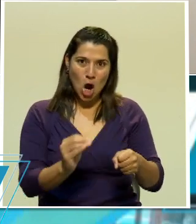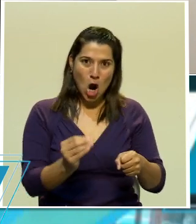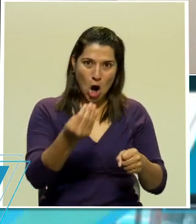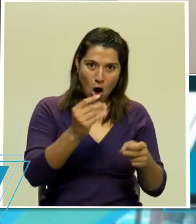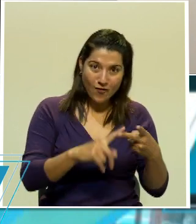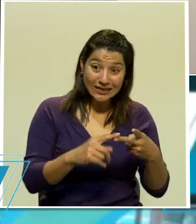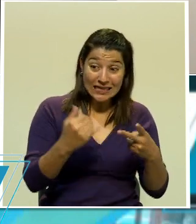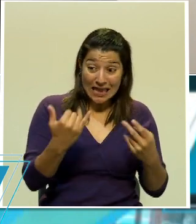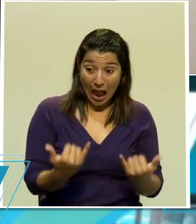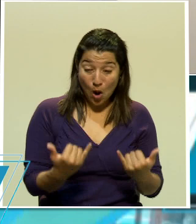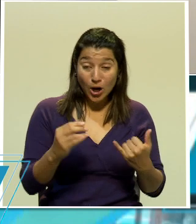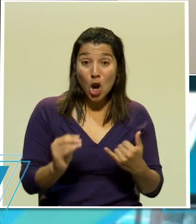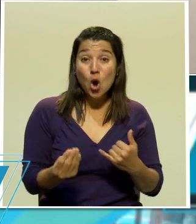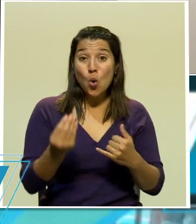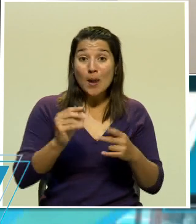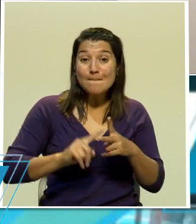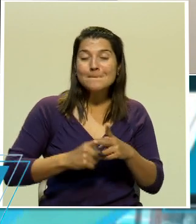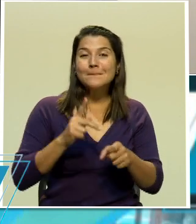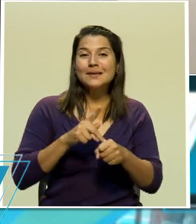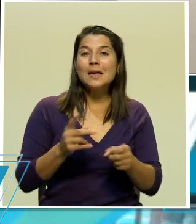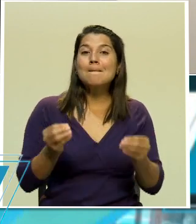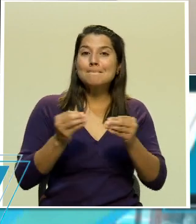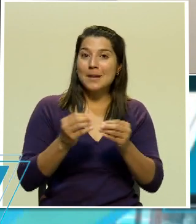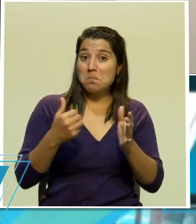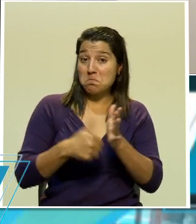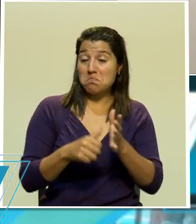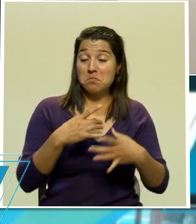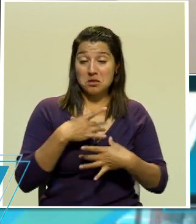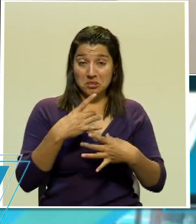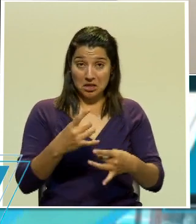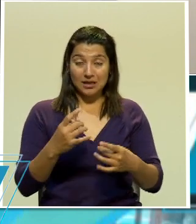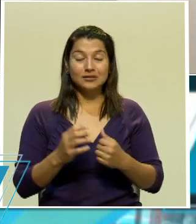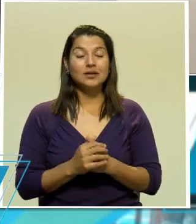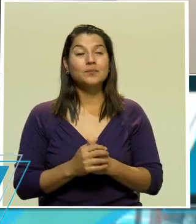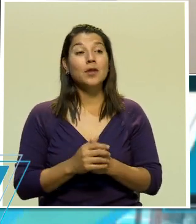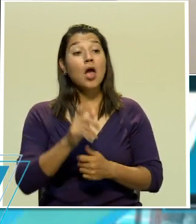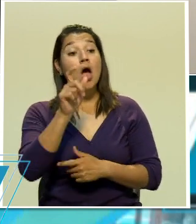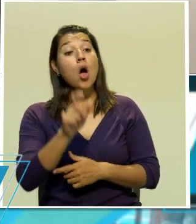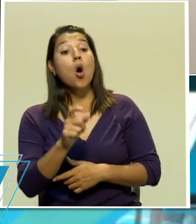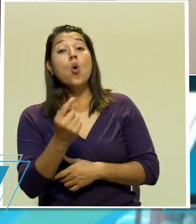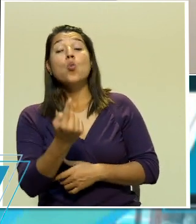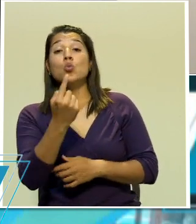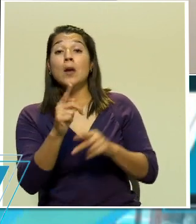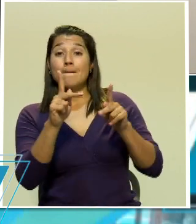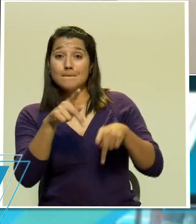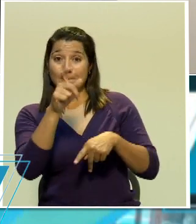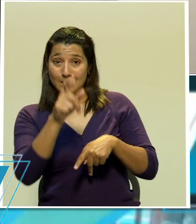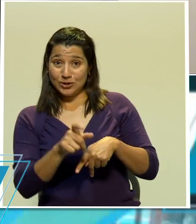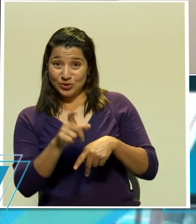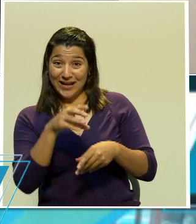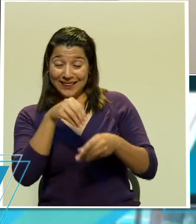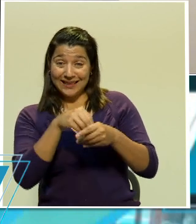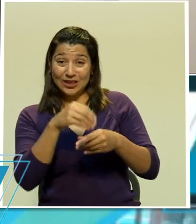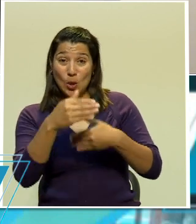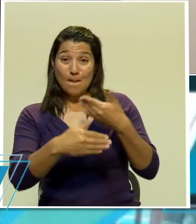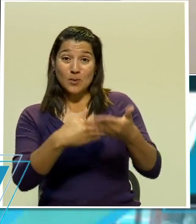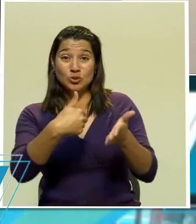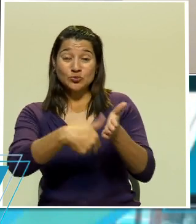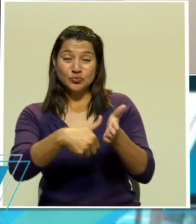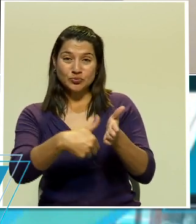es interesante. Una de las figuras con más carisma, hablando de carisma que hablábamos recién, en esta elección